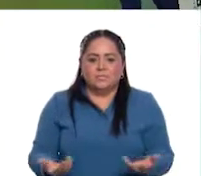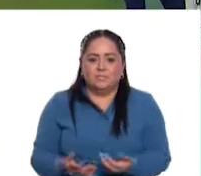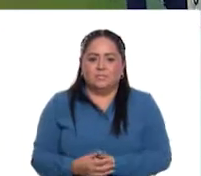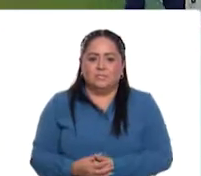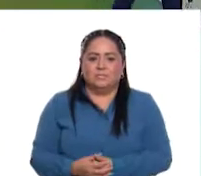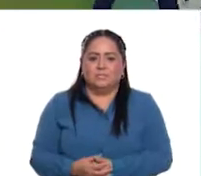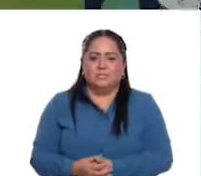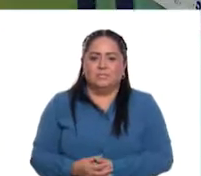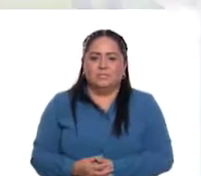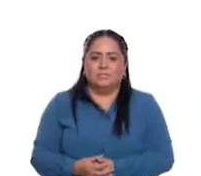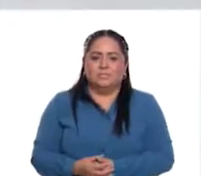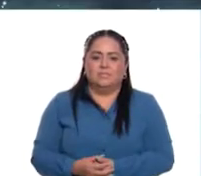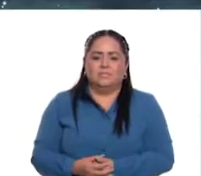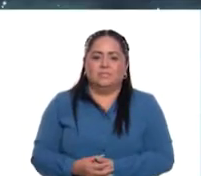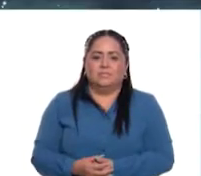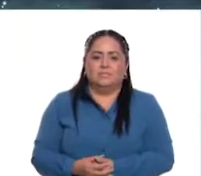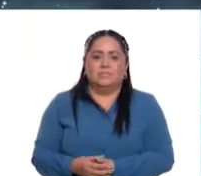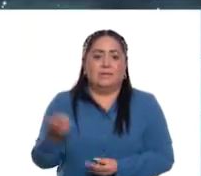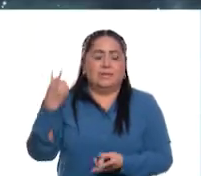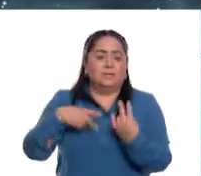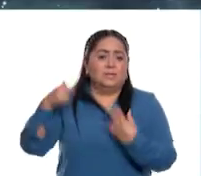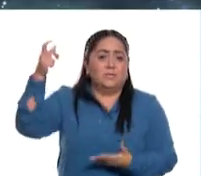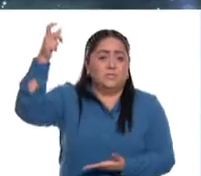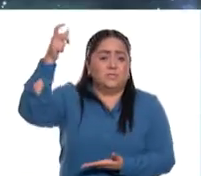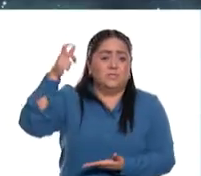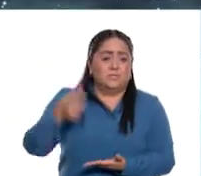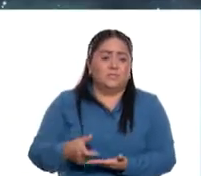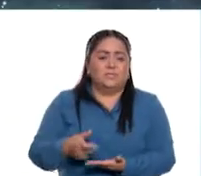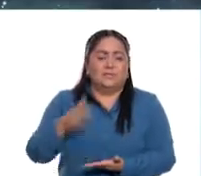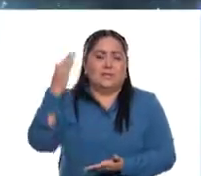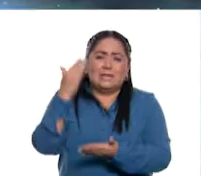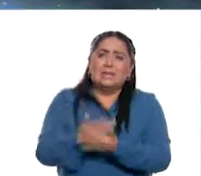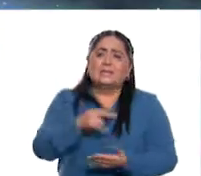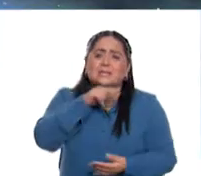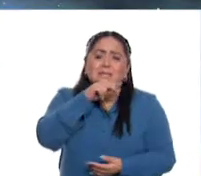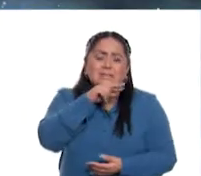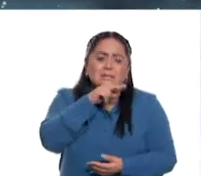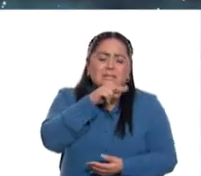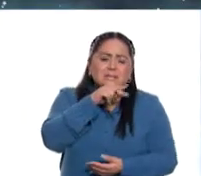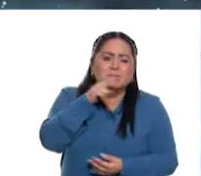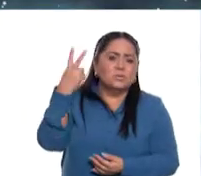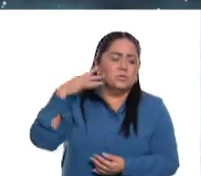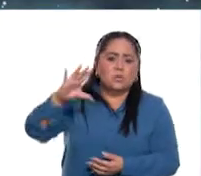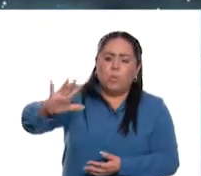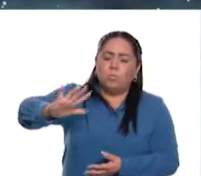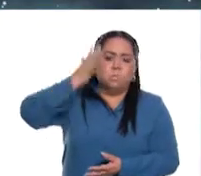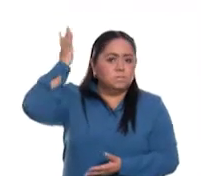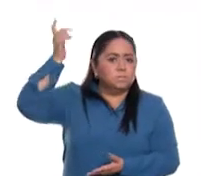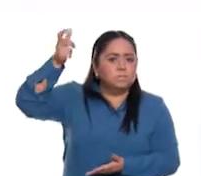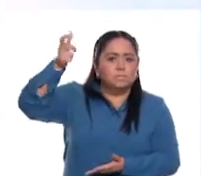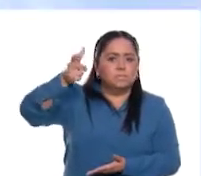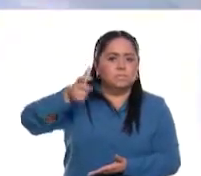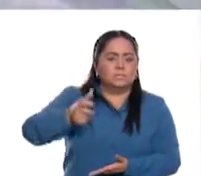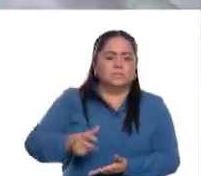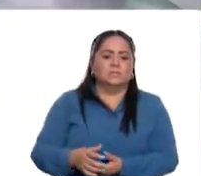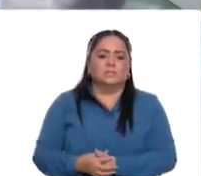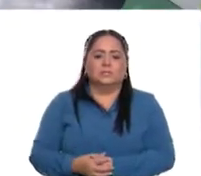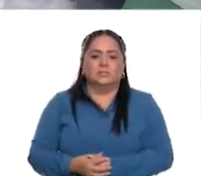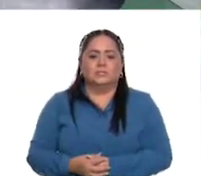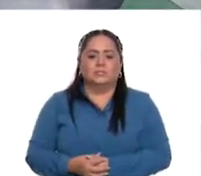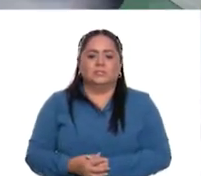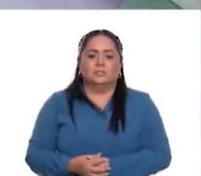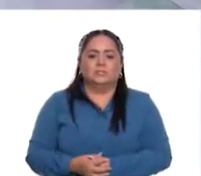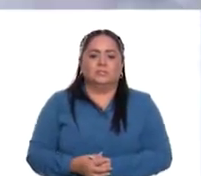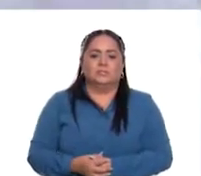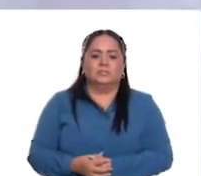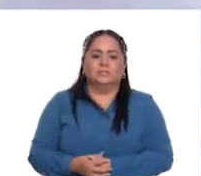¡Corran! ¡Protéjanse! ¡Cuidado! ¡Frena, Serafín! ¡Frena! Eso hago, pero la nave no se detiene. ¡Pongan un colchón para